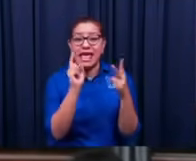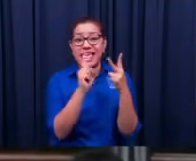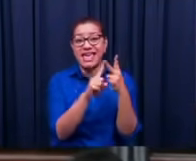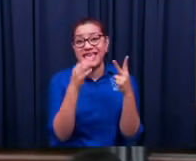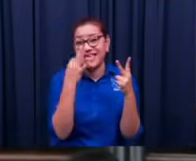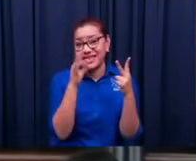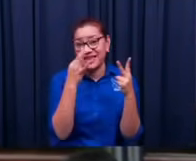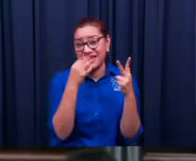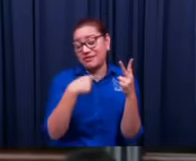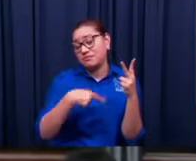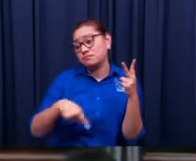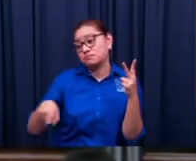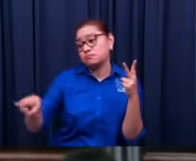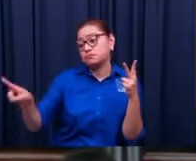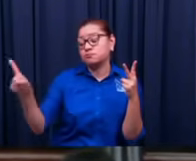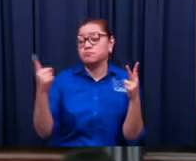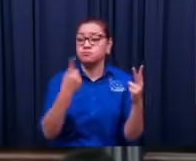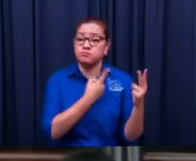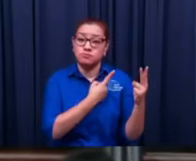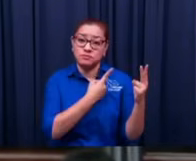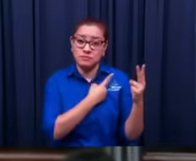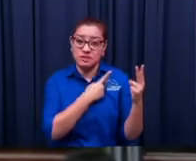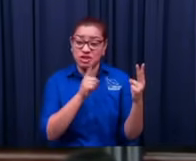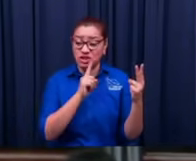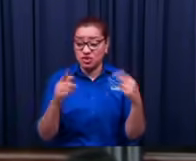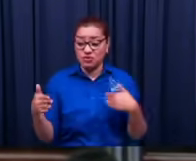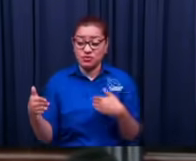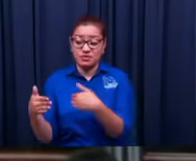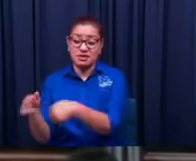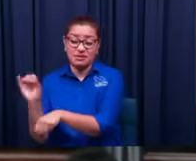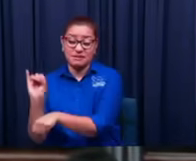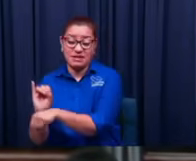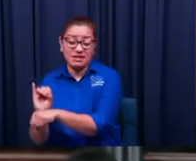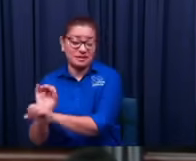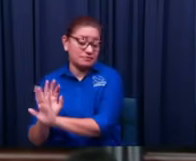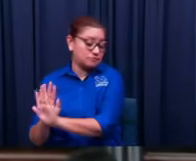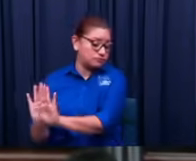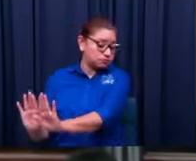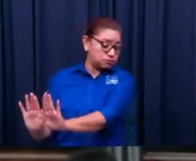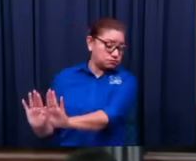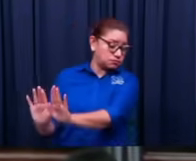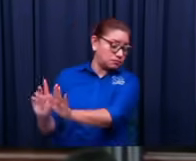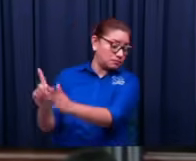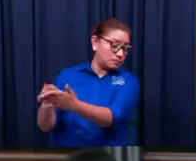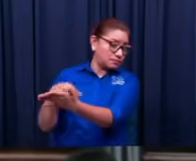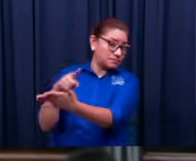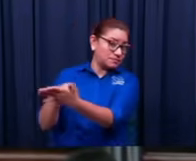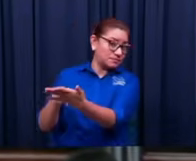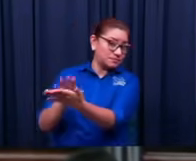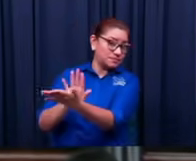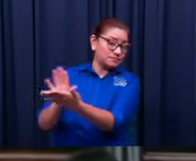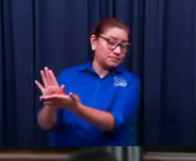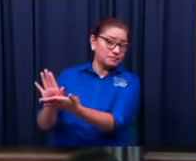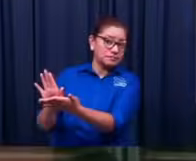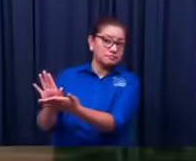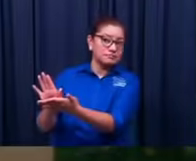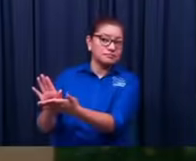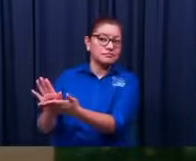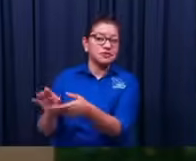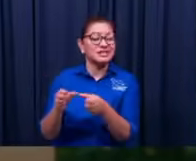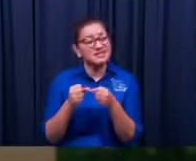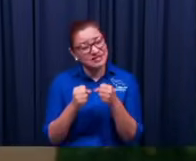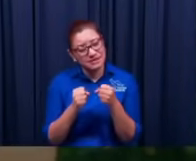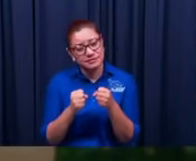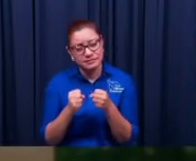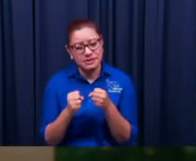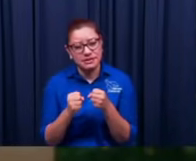Pues seguirá solo vos. Yo no me acerco a esa tu iglesia. Bueno, eso va a